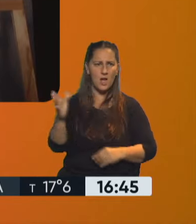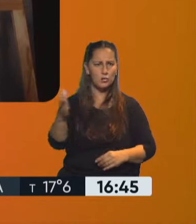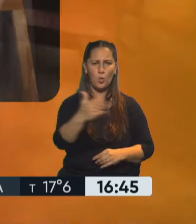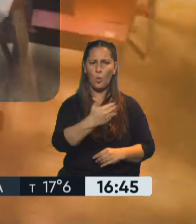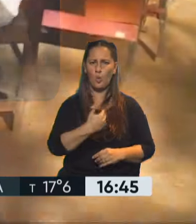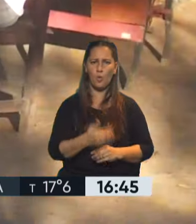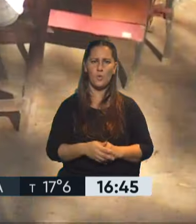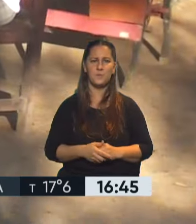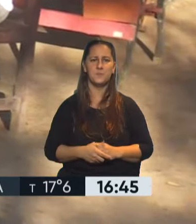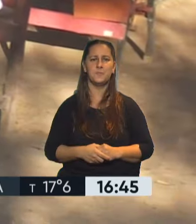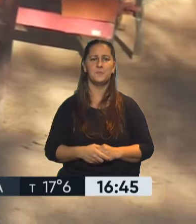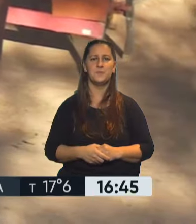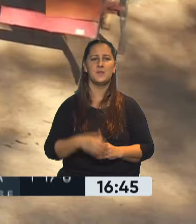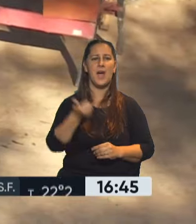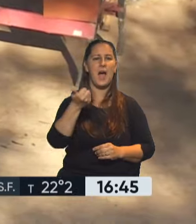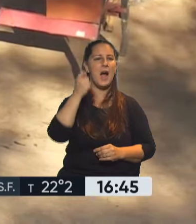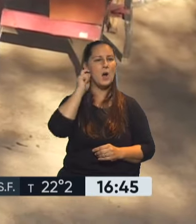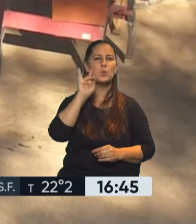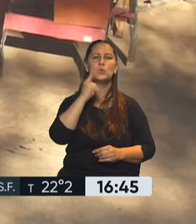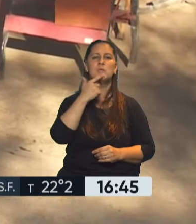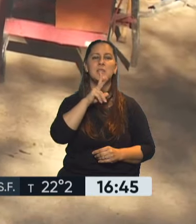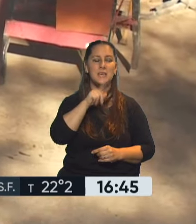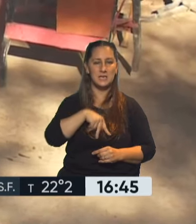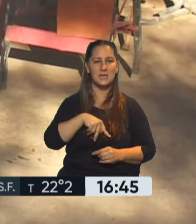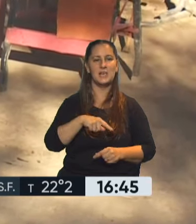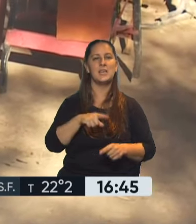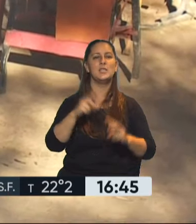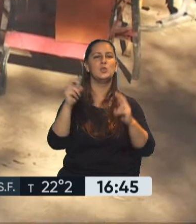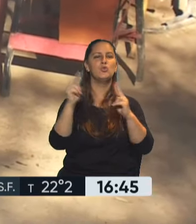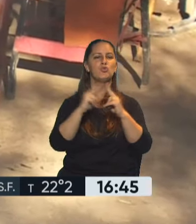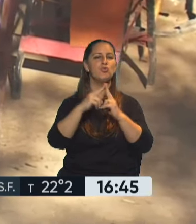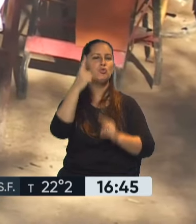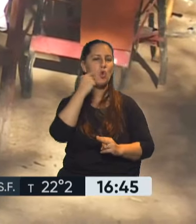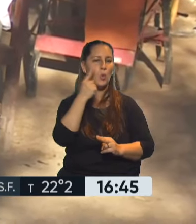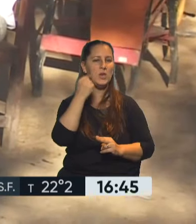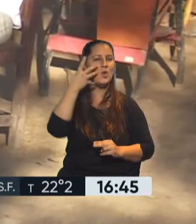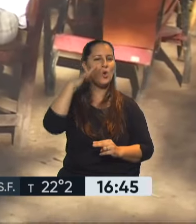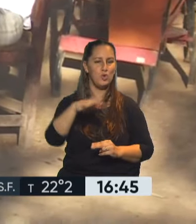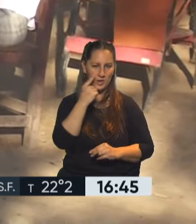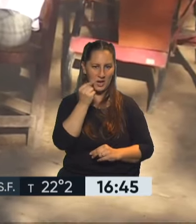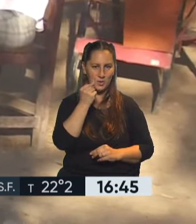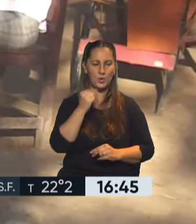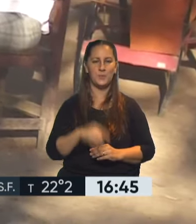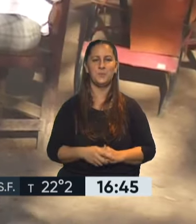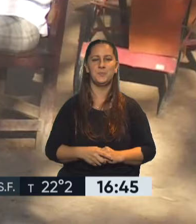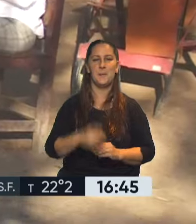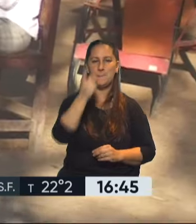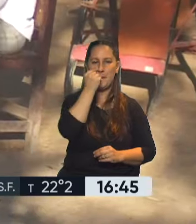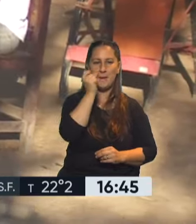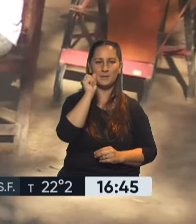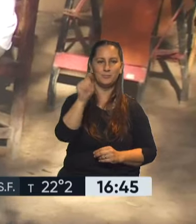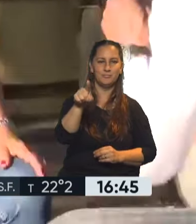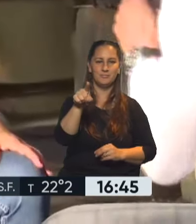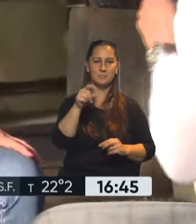allá, que escuchan atrás, allá no es está Agustín, que es sobrino nieto. Agustín, su papá, está Lucho, el papá de él. Mira aquí